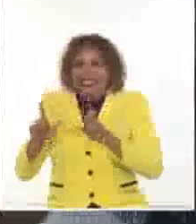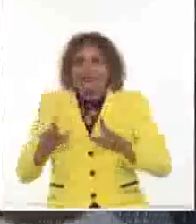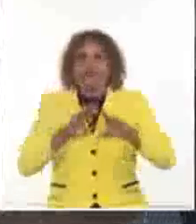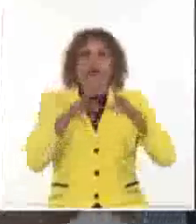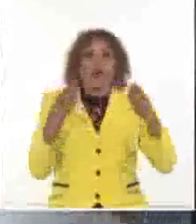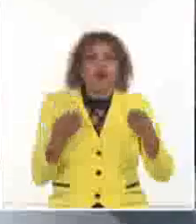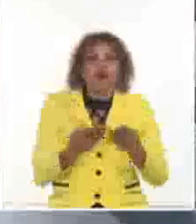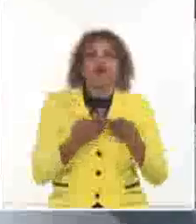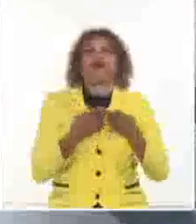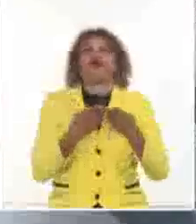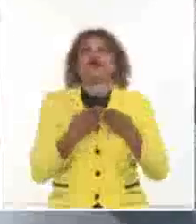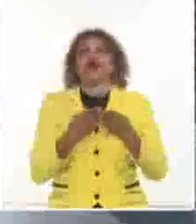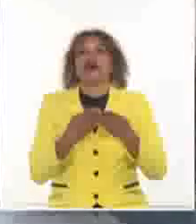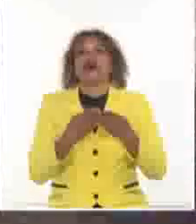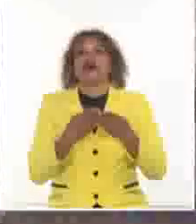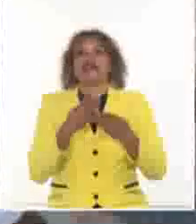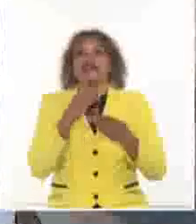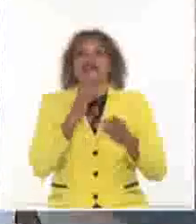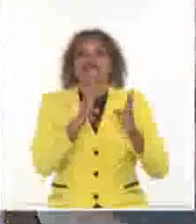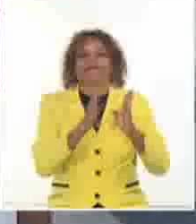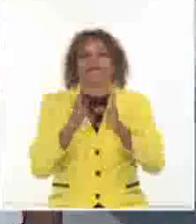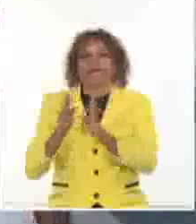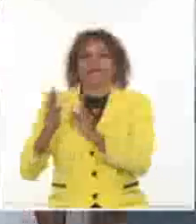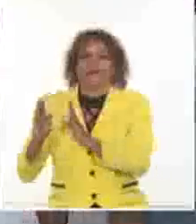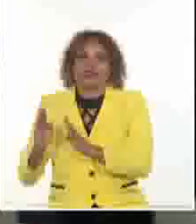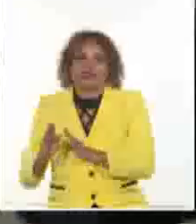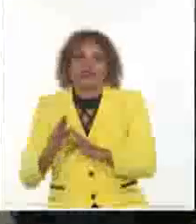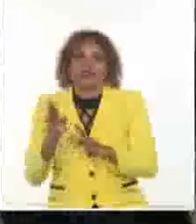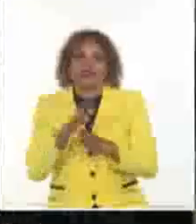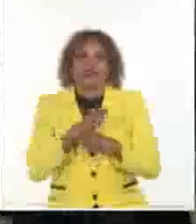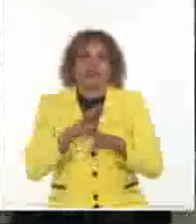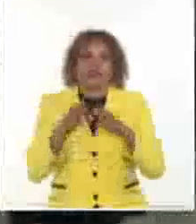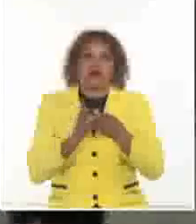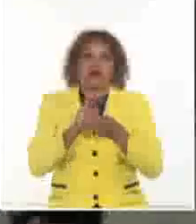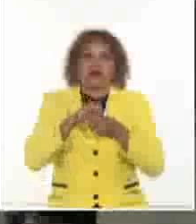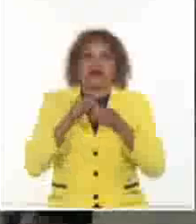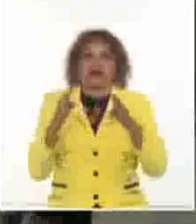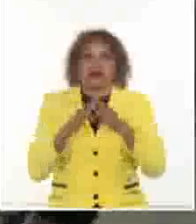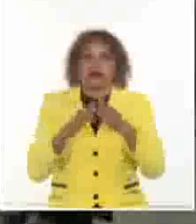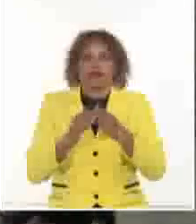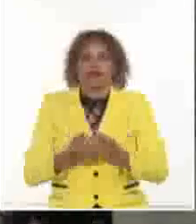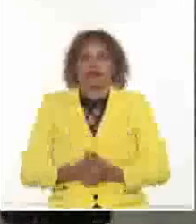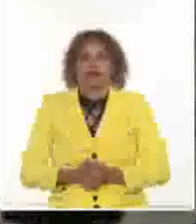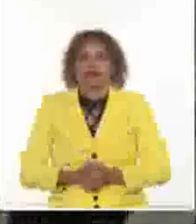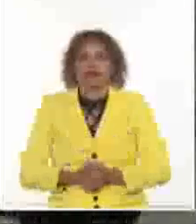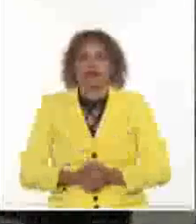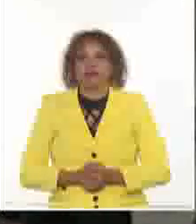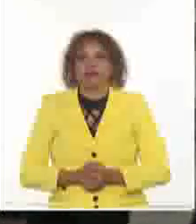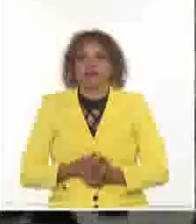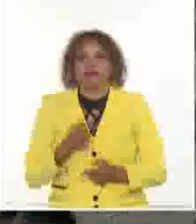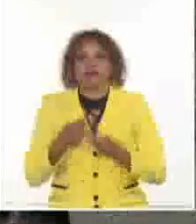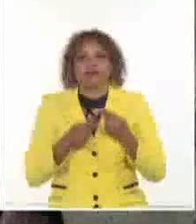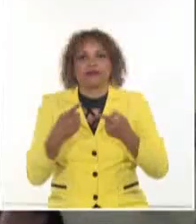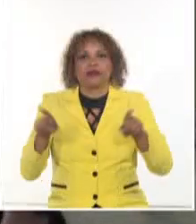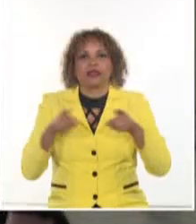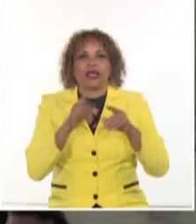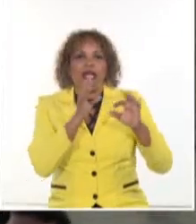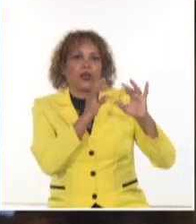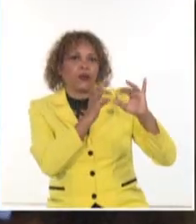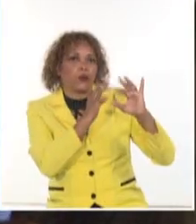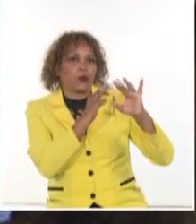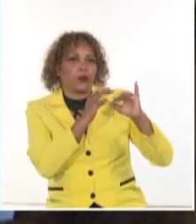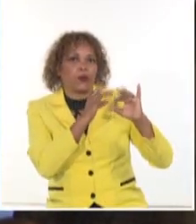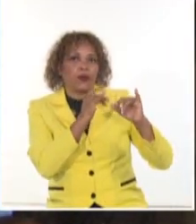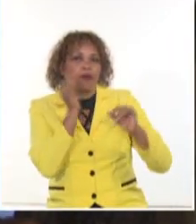itinerario desde partes para ver el todo de la casa. El encuentro tuvo un acento musical a través de la flautista Niurka